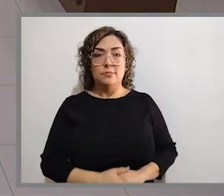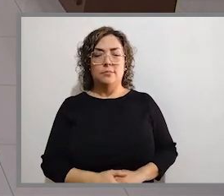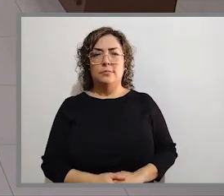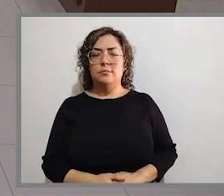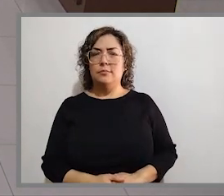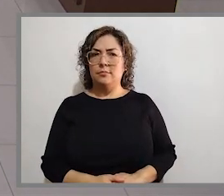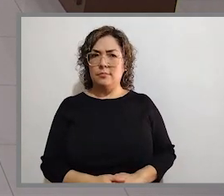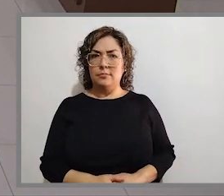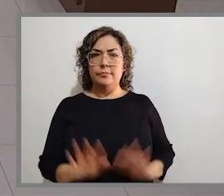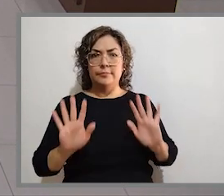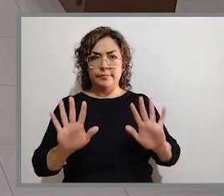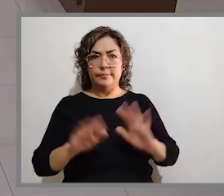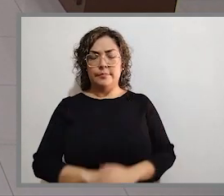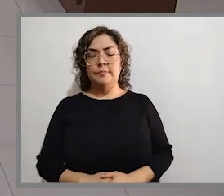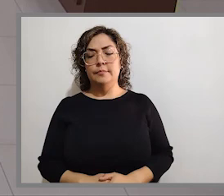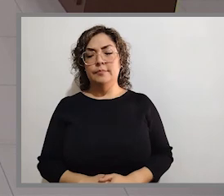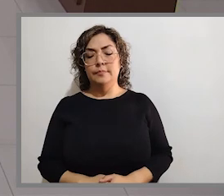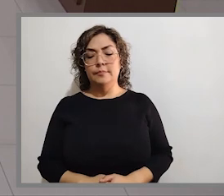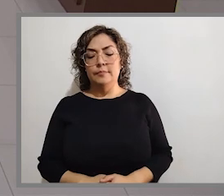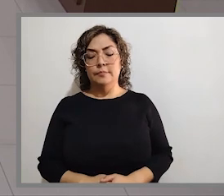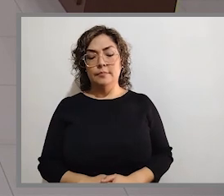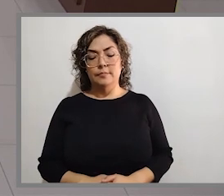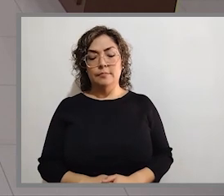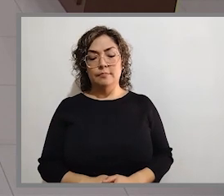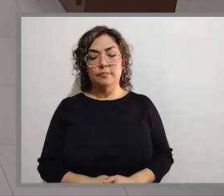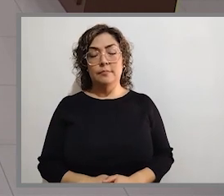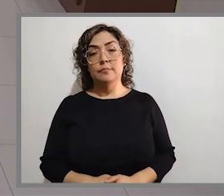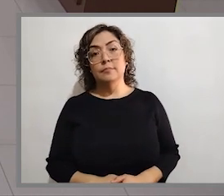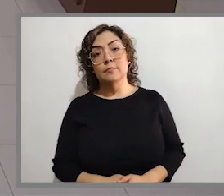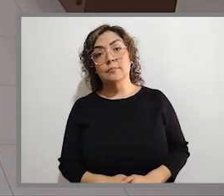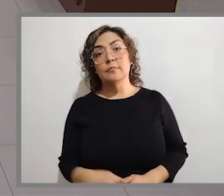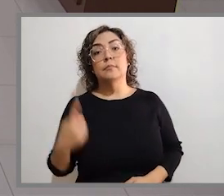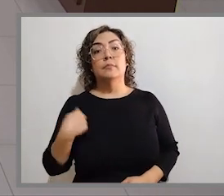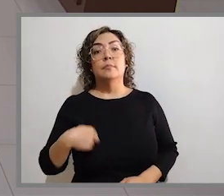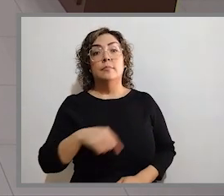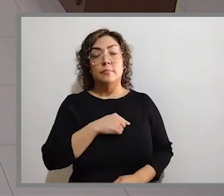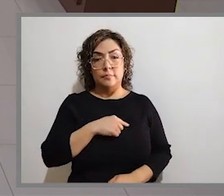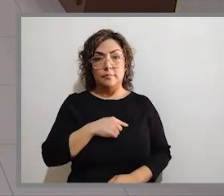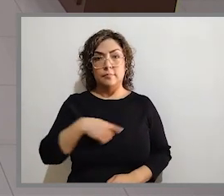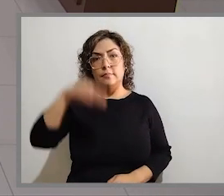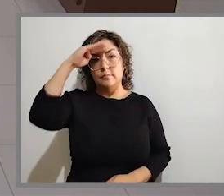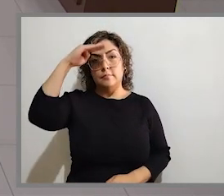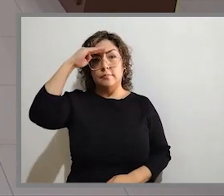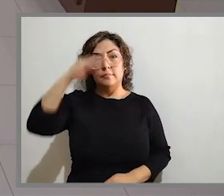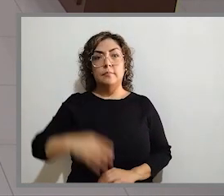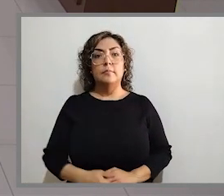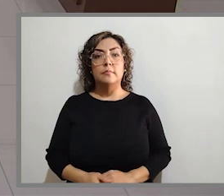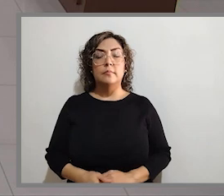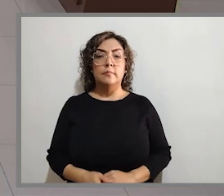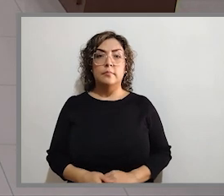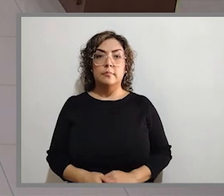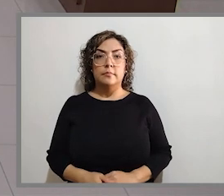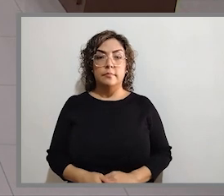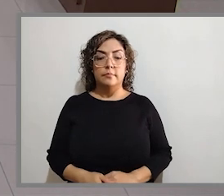se visibiliza más, pero por otro lado también se exacerba, porque no es lo mismo que, como